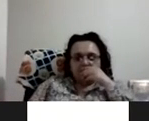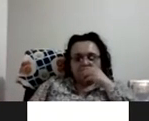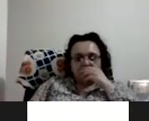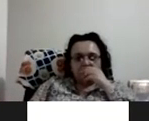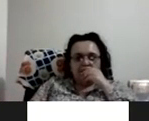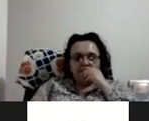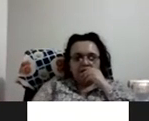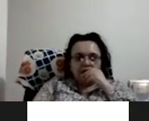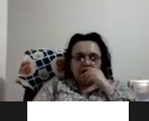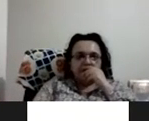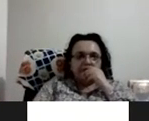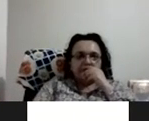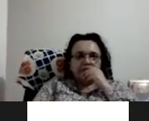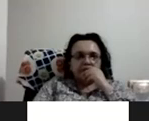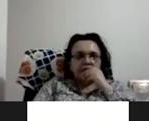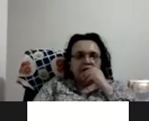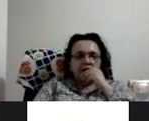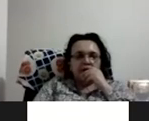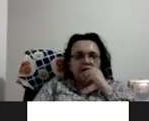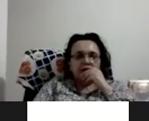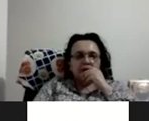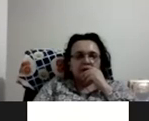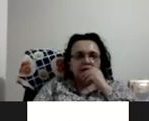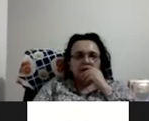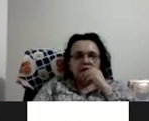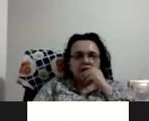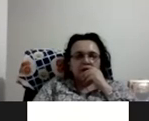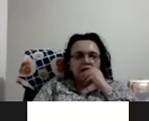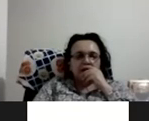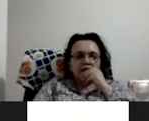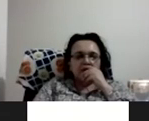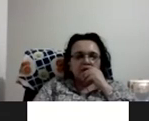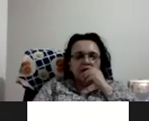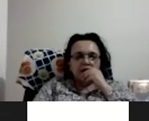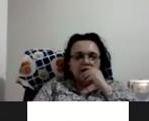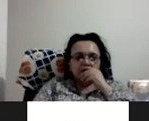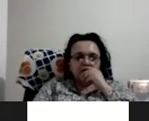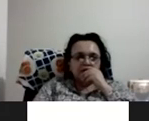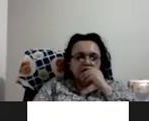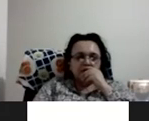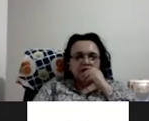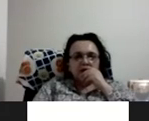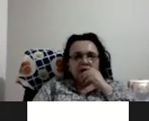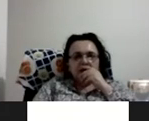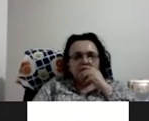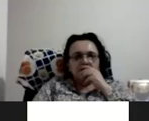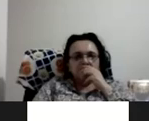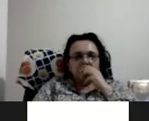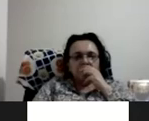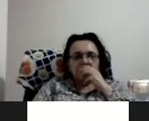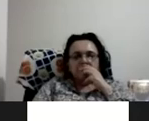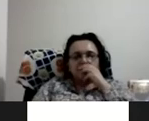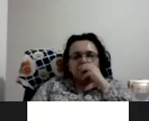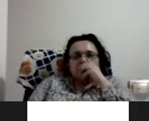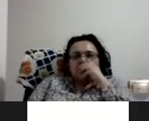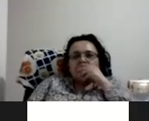Me, teacher. La mayoría. La mayoría. Ajá. No hay nadie que no lo haya hecho. ¿Y cómo les fue